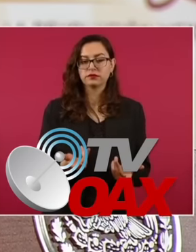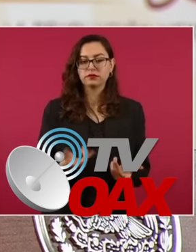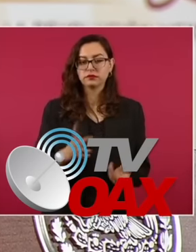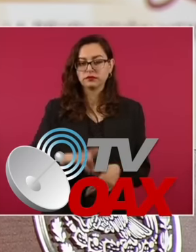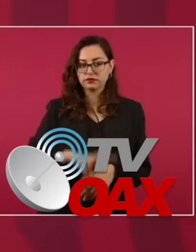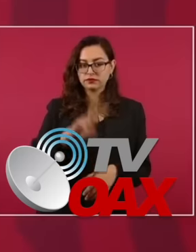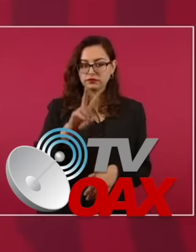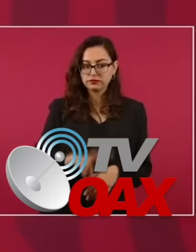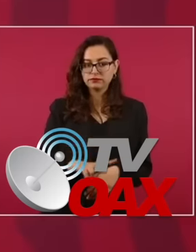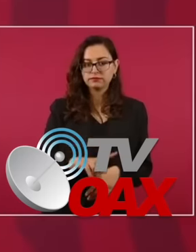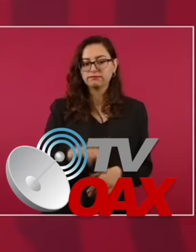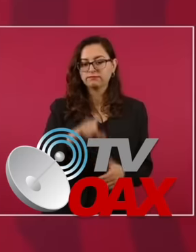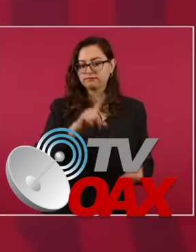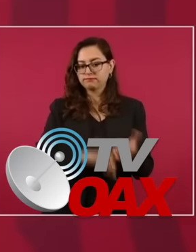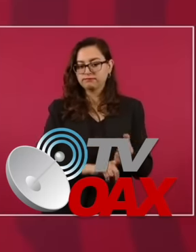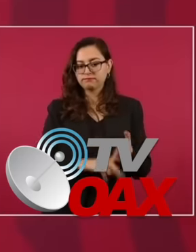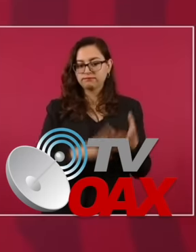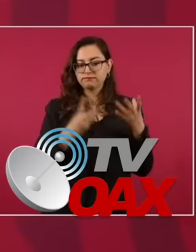utiliza mucha mano de obra.